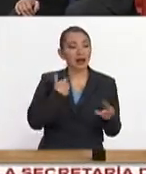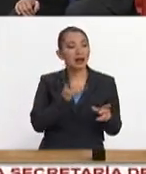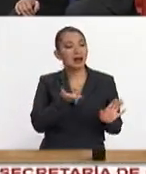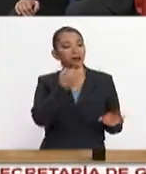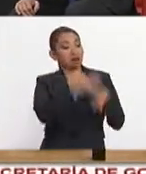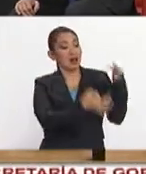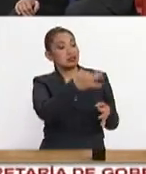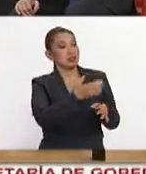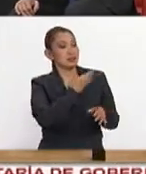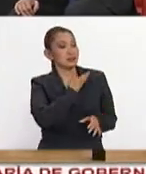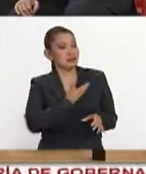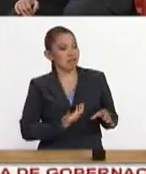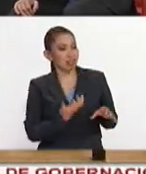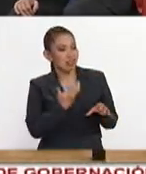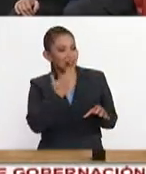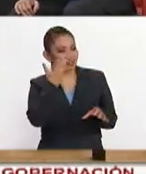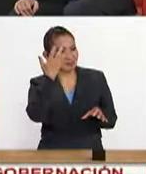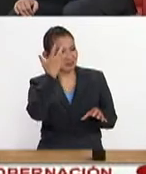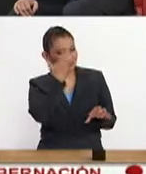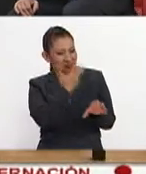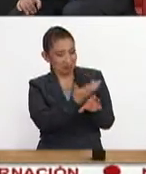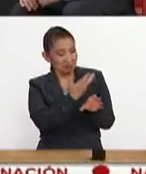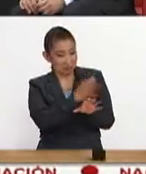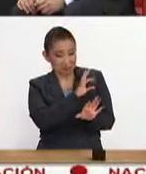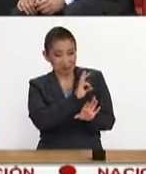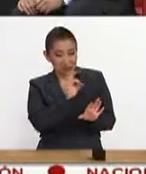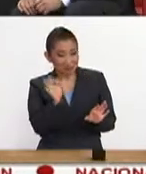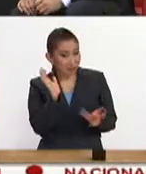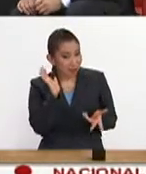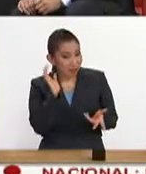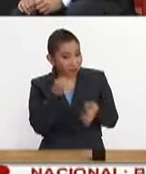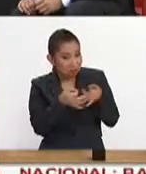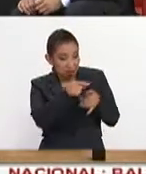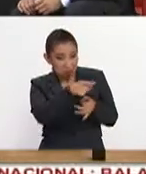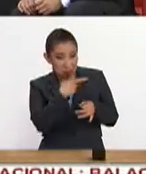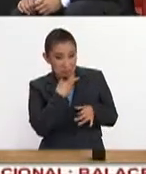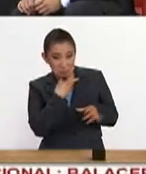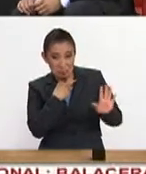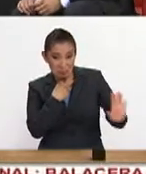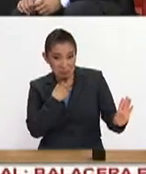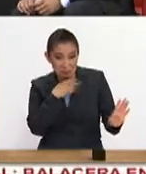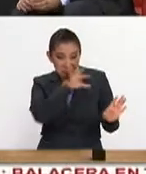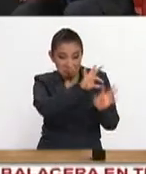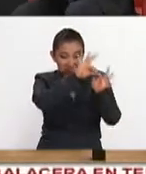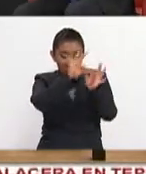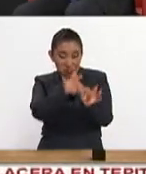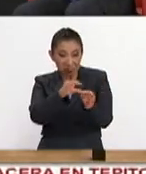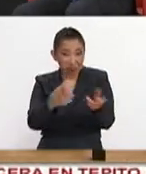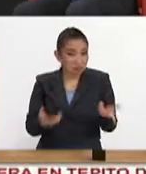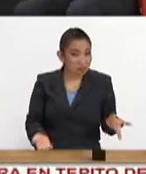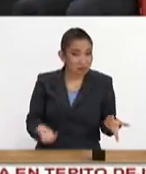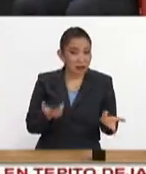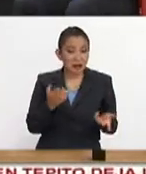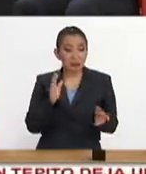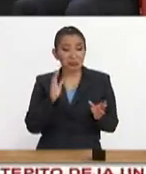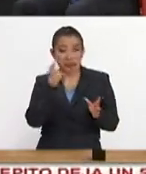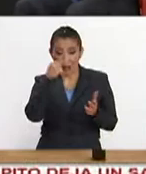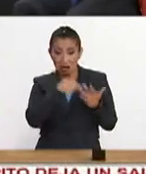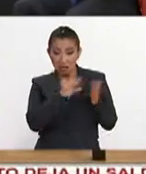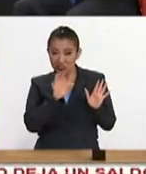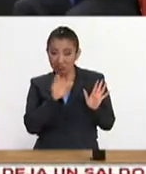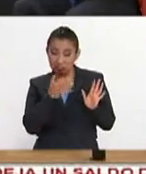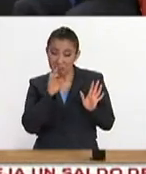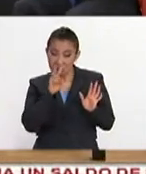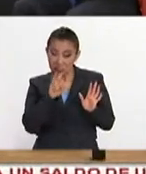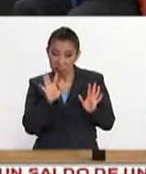¿no?, de que lo podamos decir, se pueda ir a un juicio político y prácticamente sí estamos